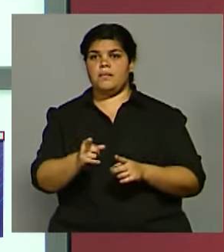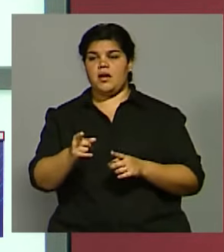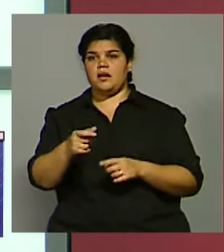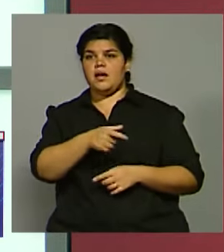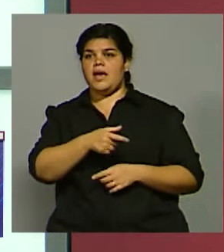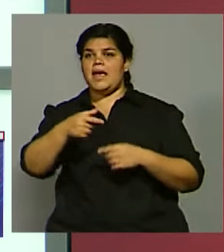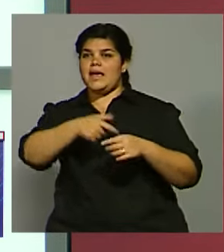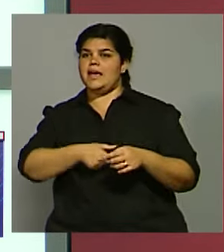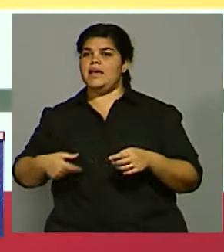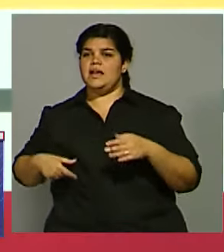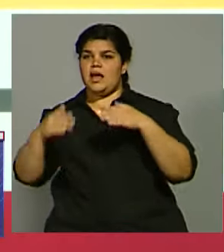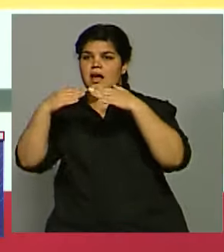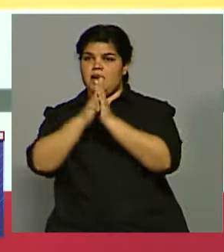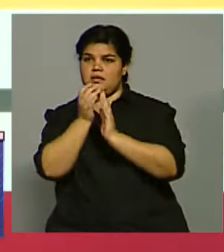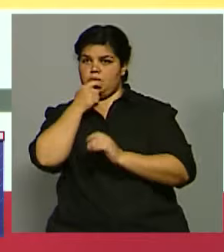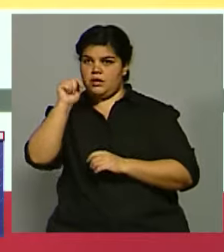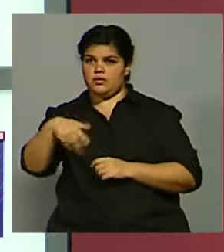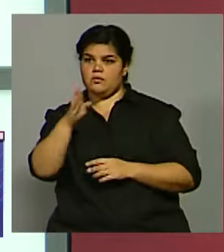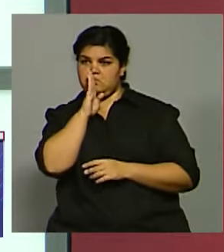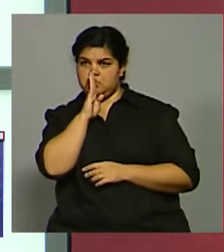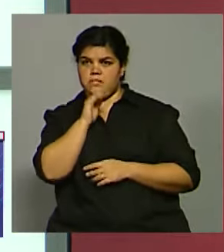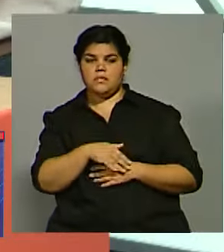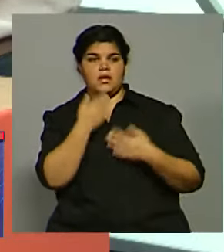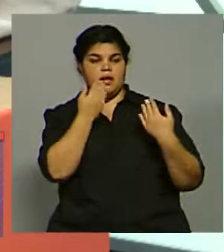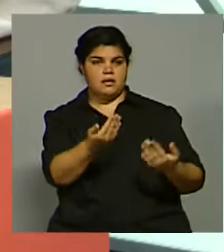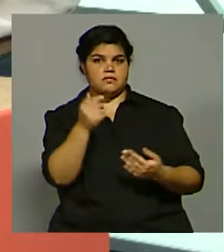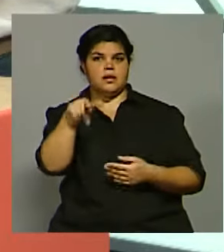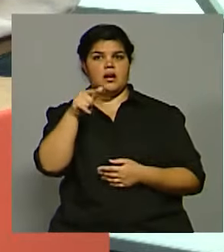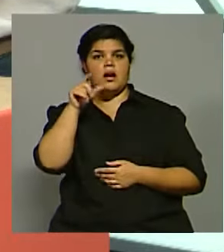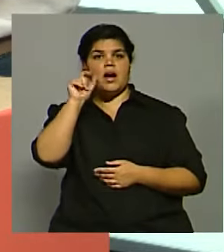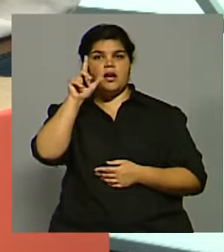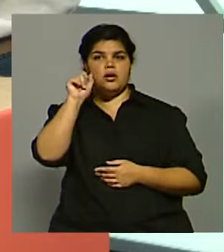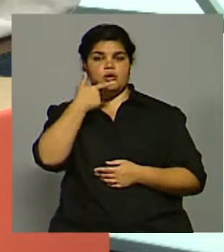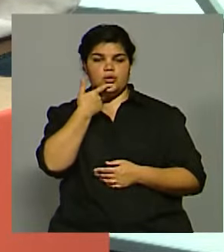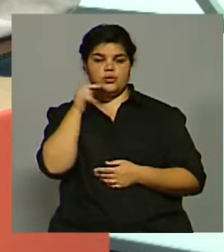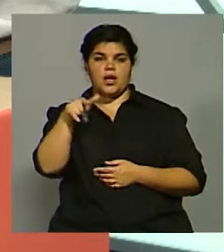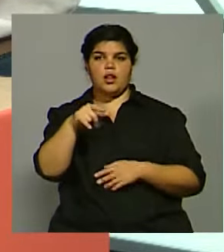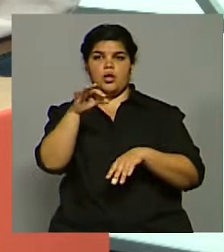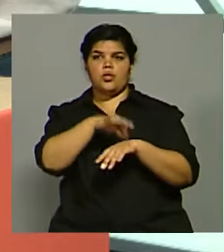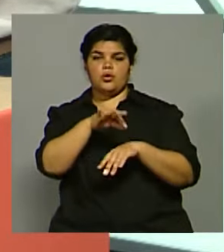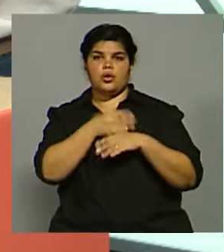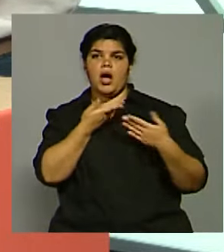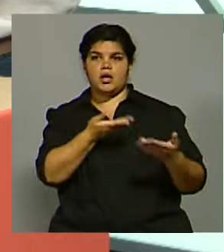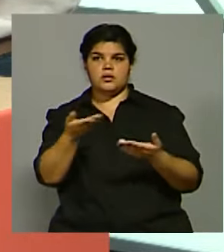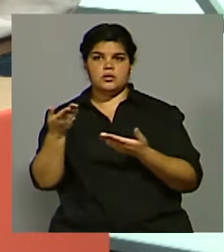muy calladito. Muchísimas gracias, doctor. No faltaba más, gracias a ustedes. Hablaba con nosotros Carlos Lombardi, doctor, asesor de la